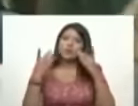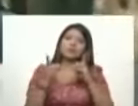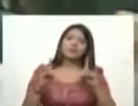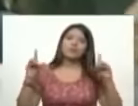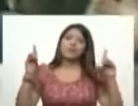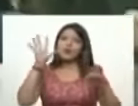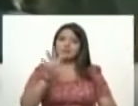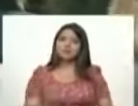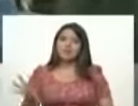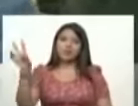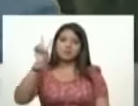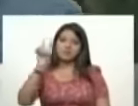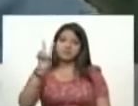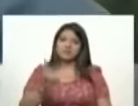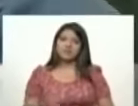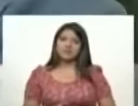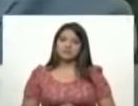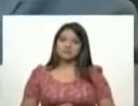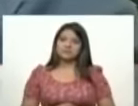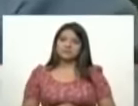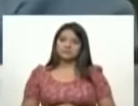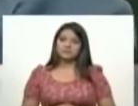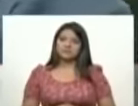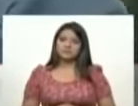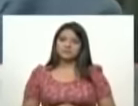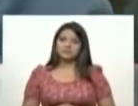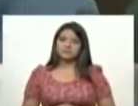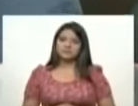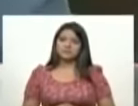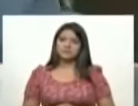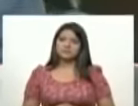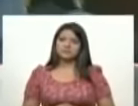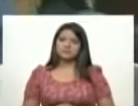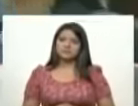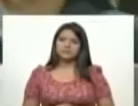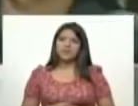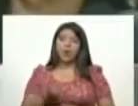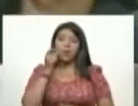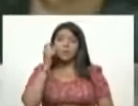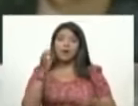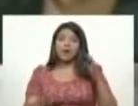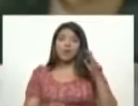en Venezuela, al abogado